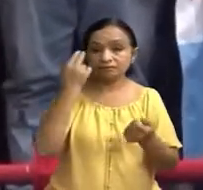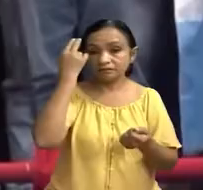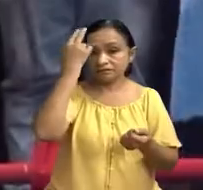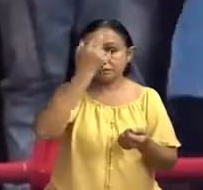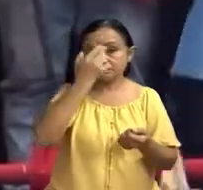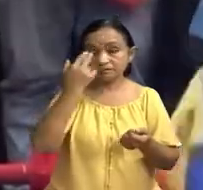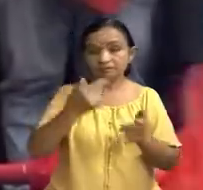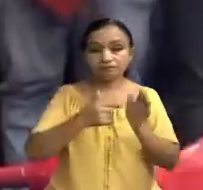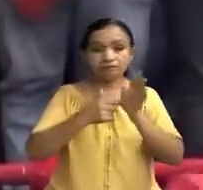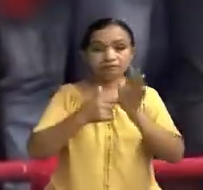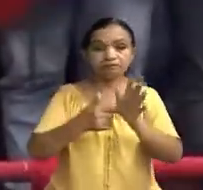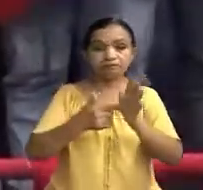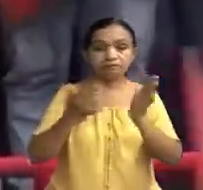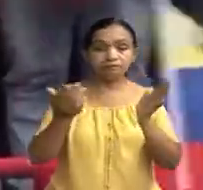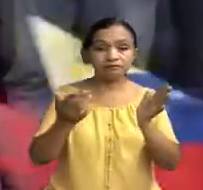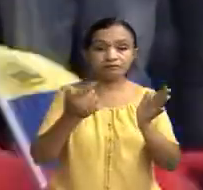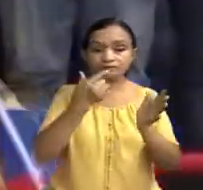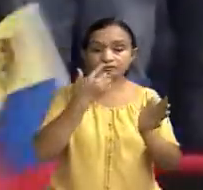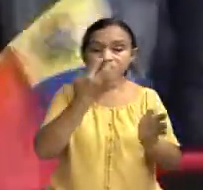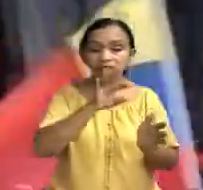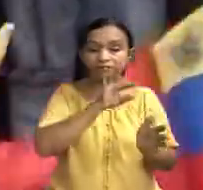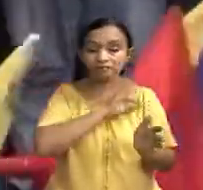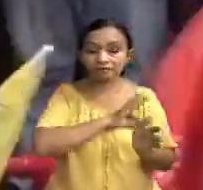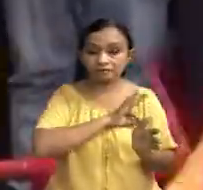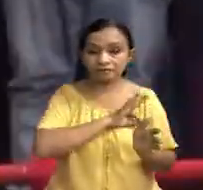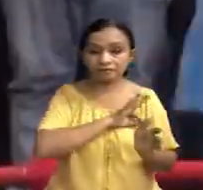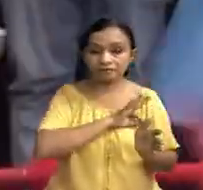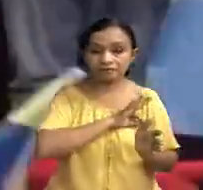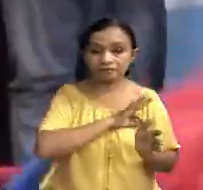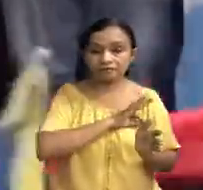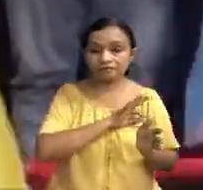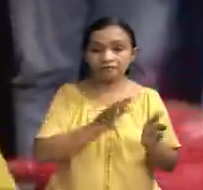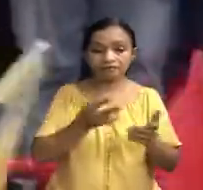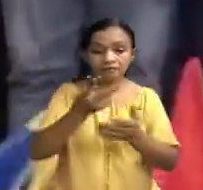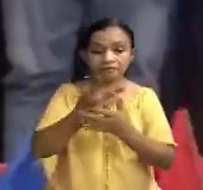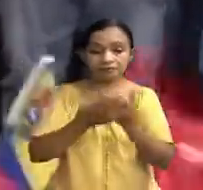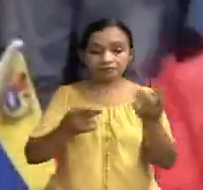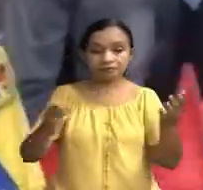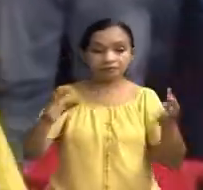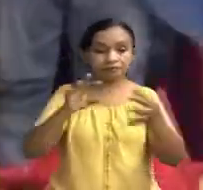del ejemplo chileno, porque también es una cuestión que se mezclan muchas